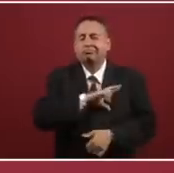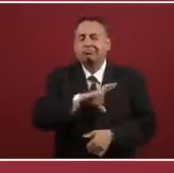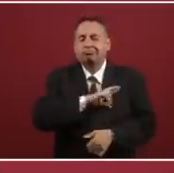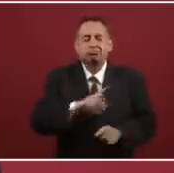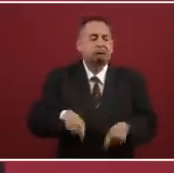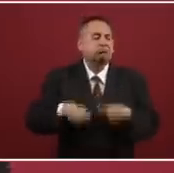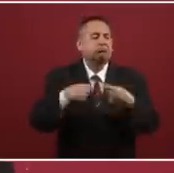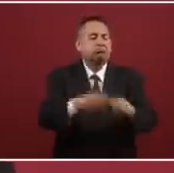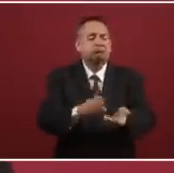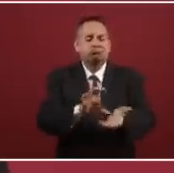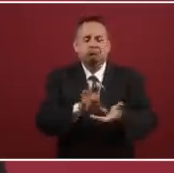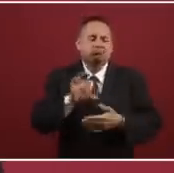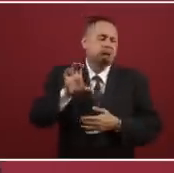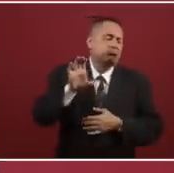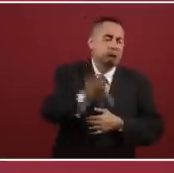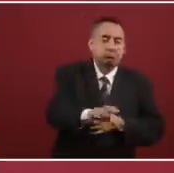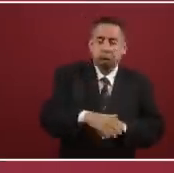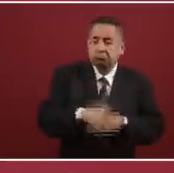personajes